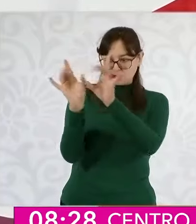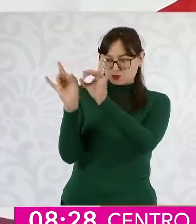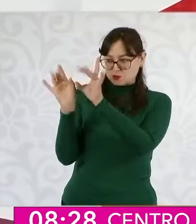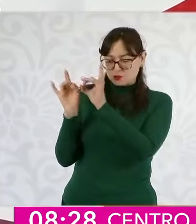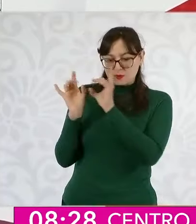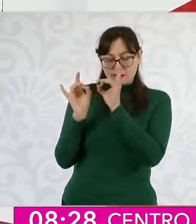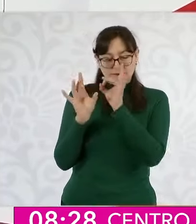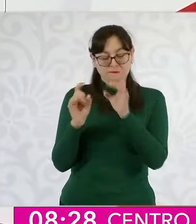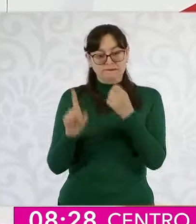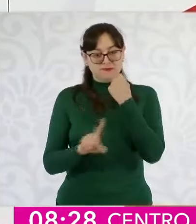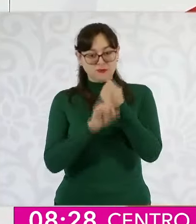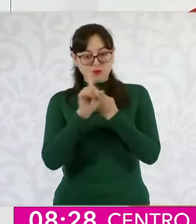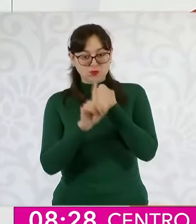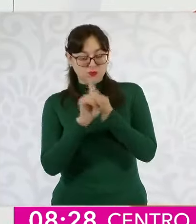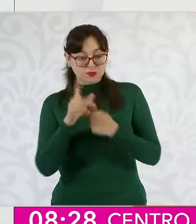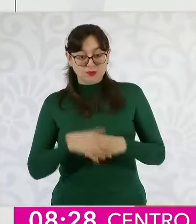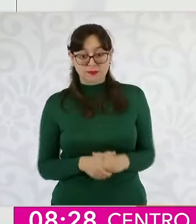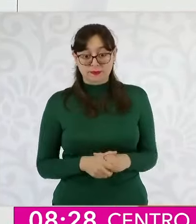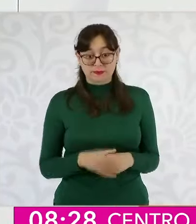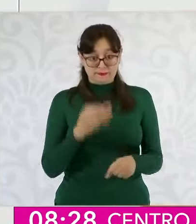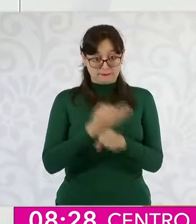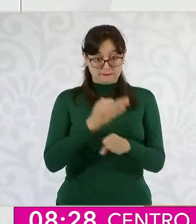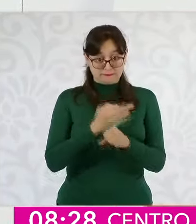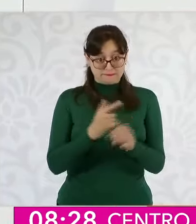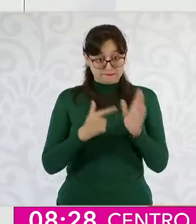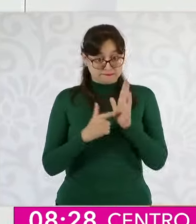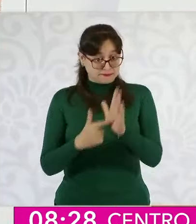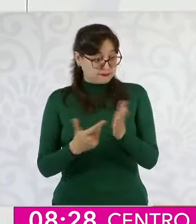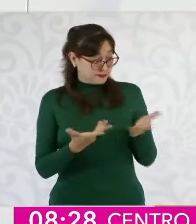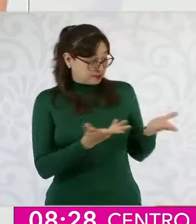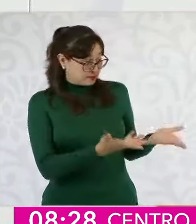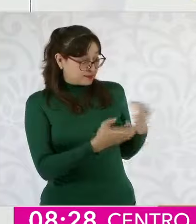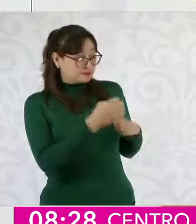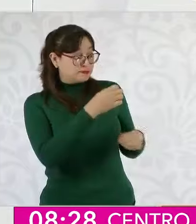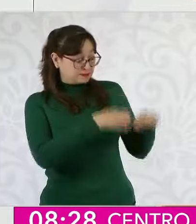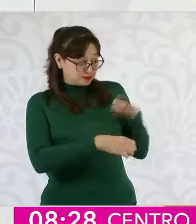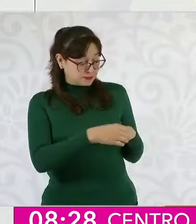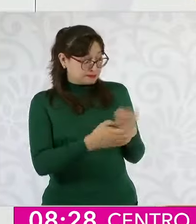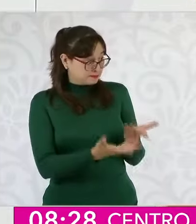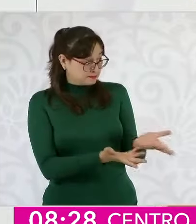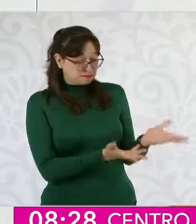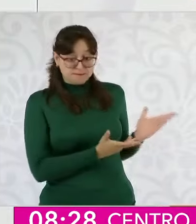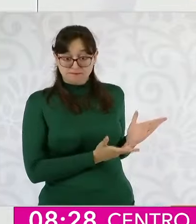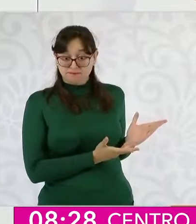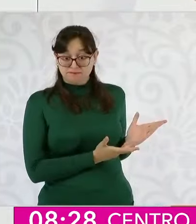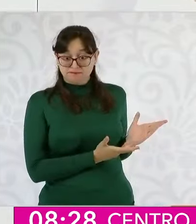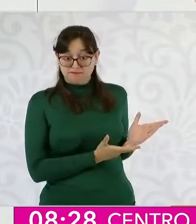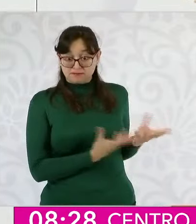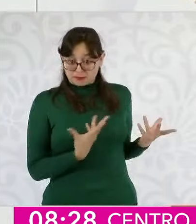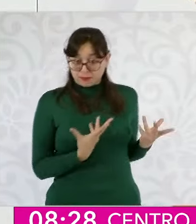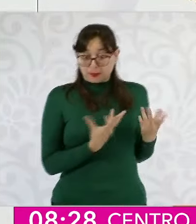con los empresarios y empresarias que están aquí, en donde hay algunos temas en los que no estamos de acuerdo,